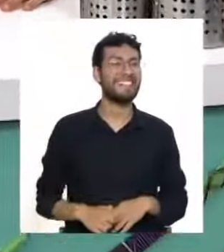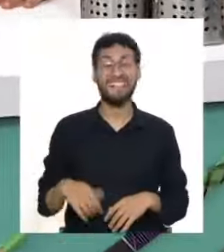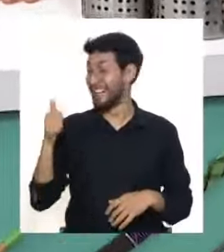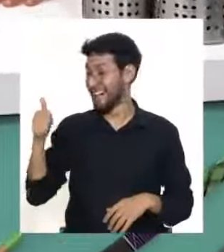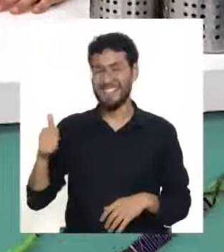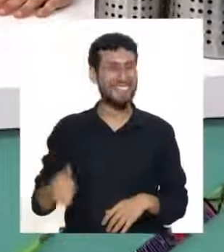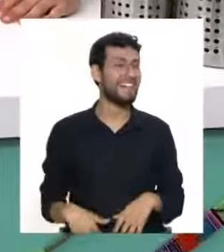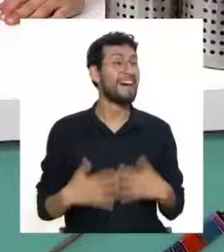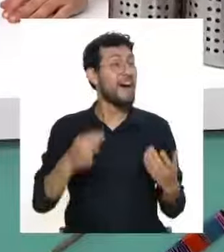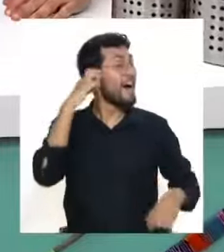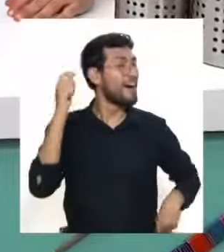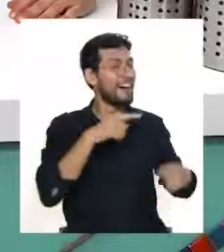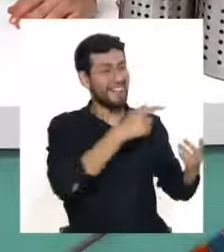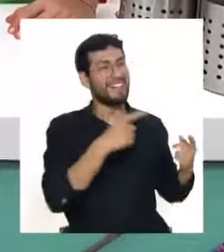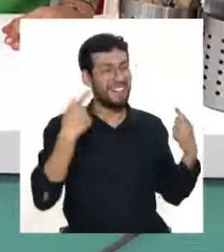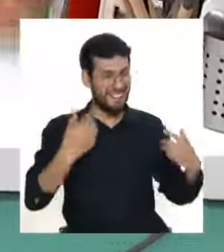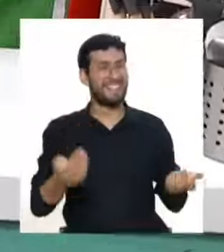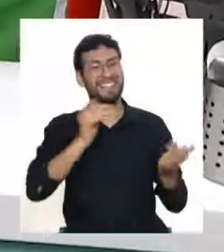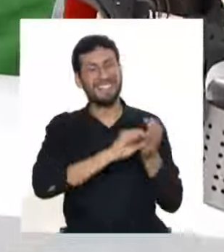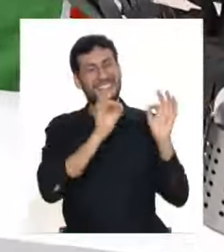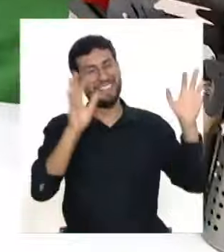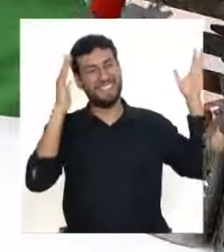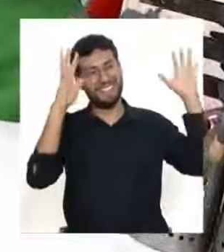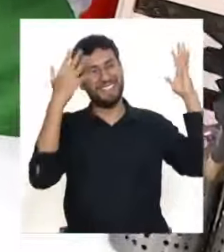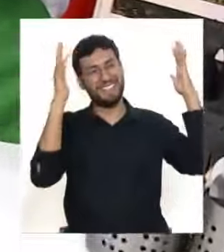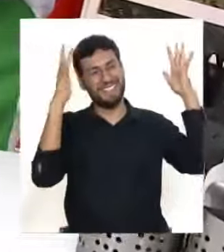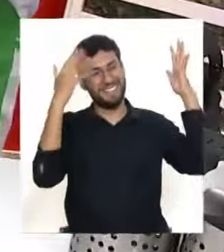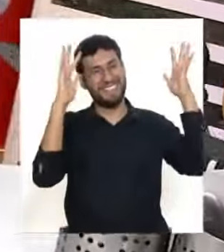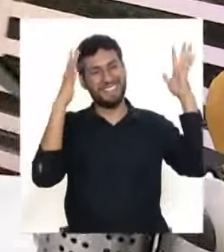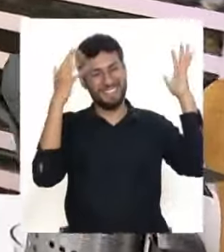Buenísimo. Y Papi Pisu lo volvió a hacer.